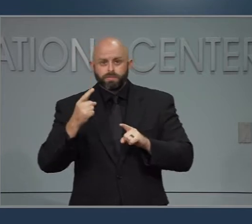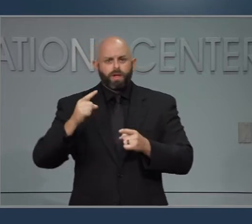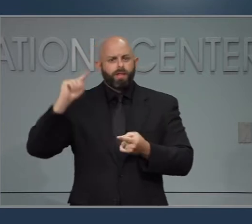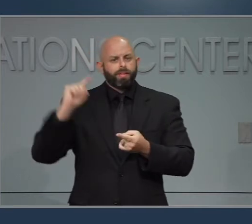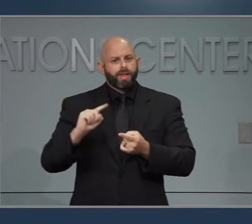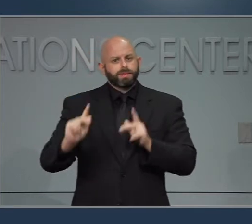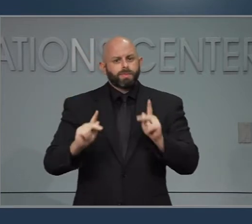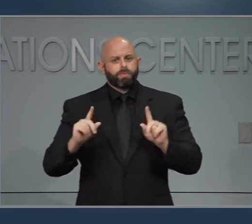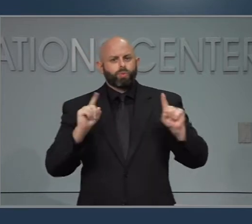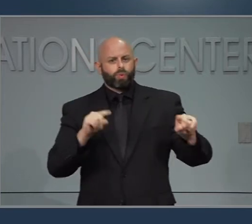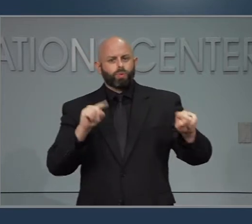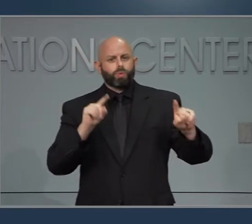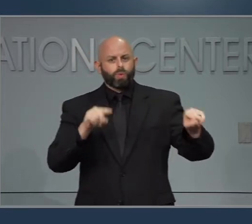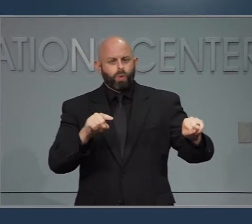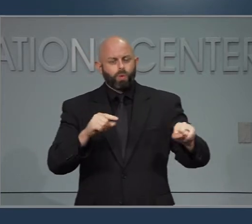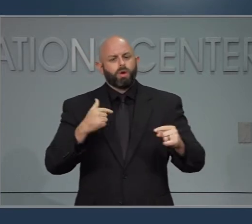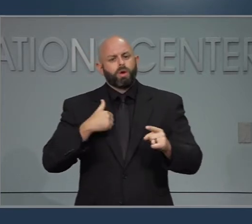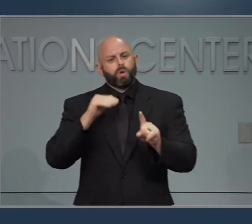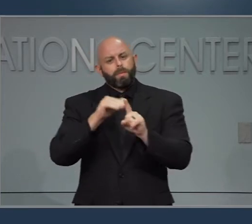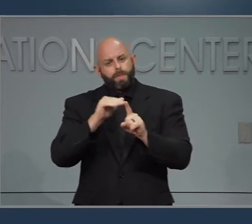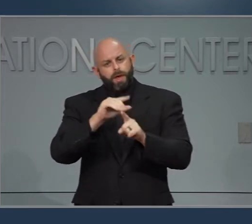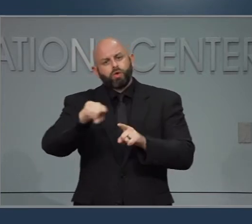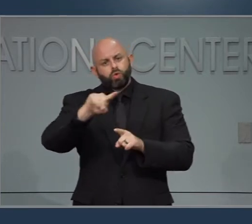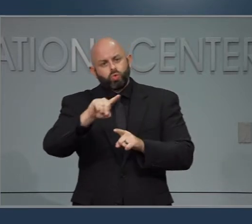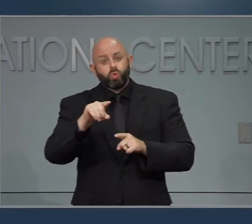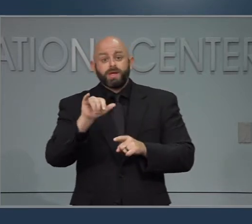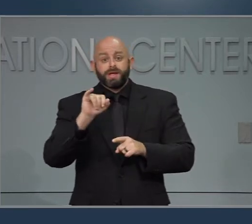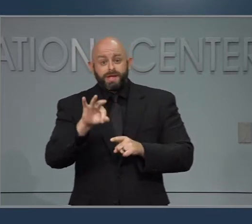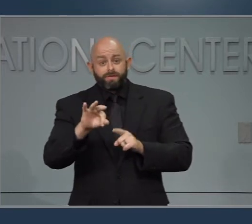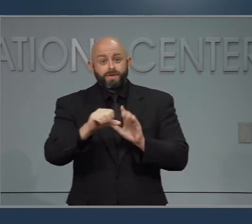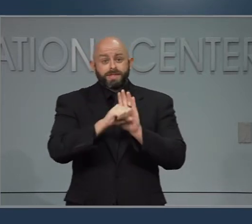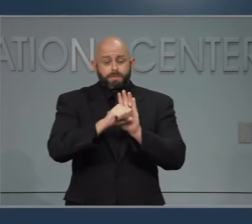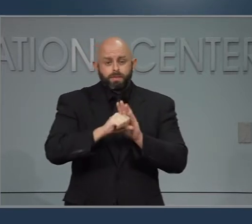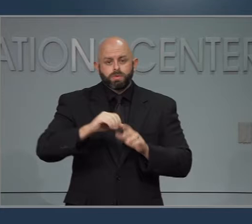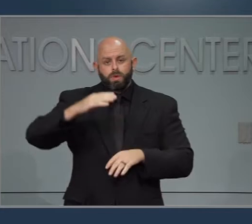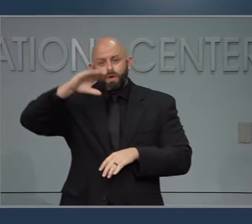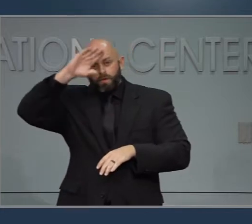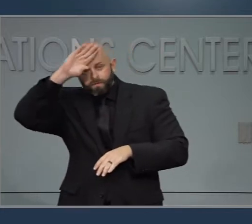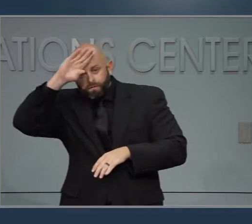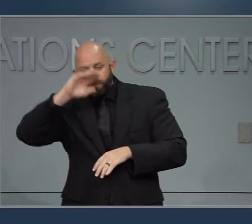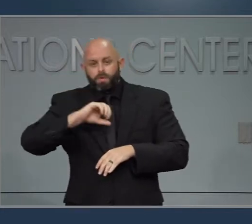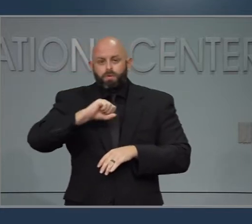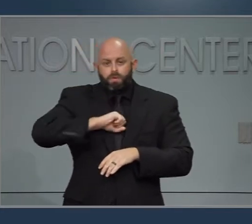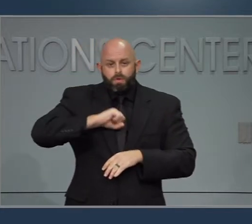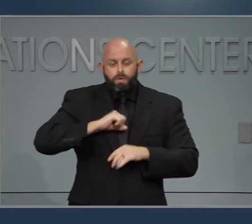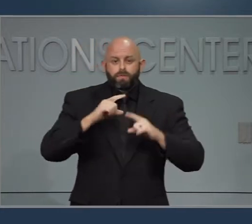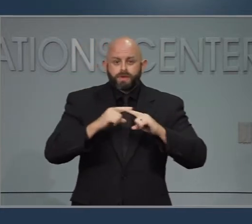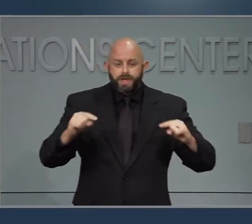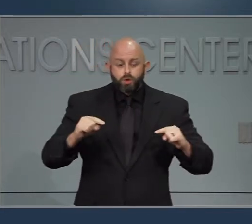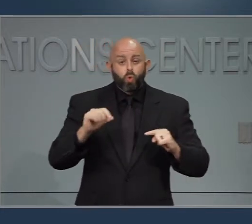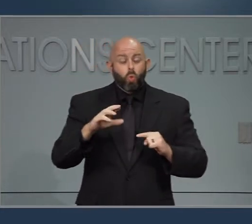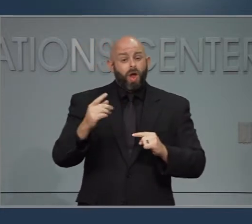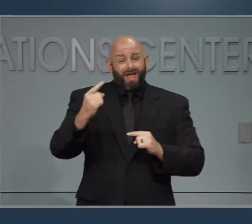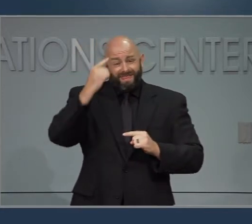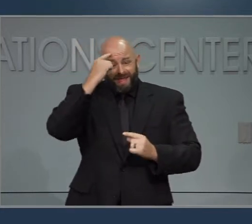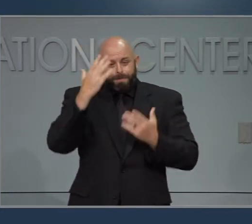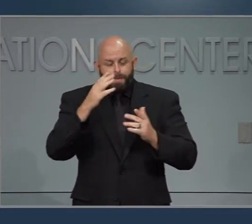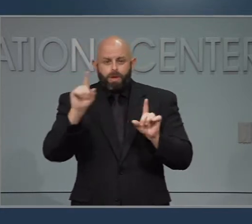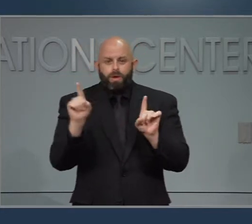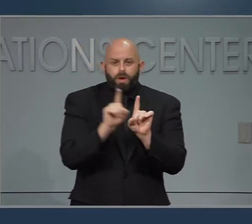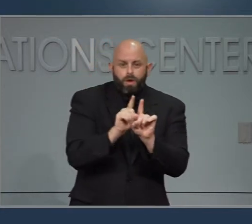menos personas están haciendo la prueba. Yo quiero recordarles que cualquiera que tenga síntomas o que piensen que hayan